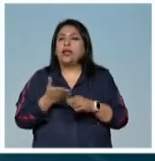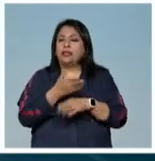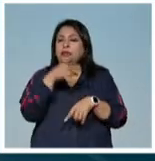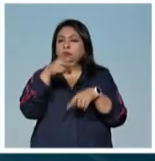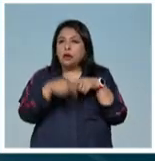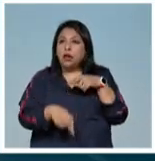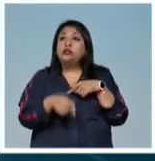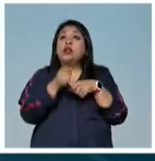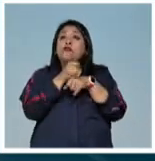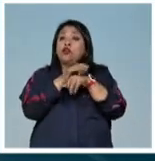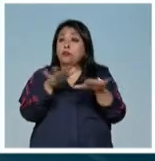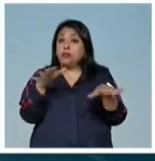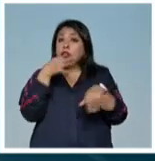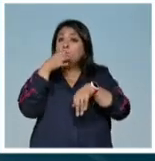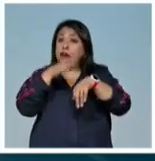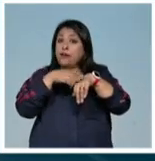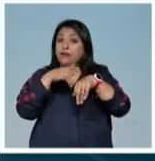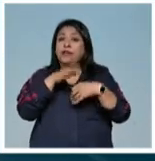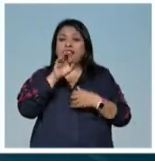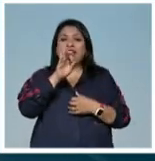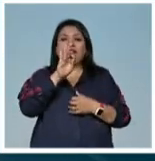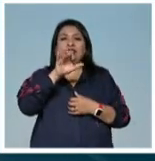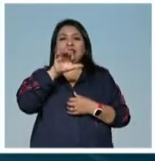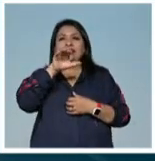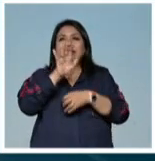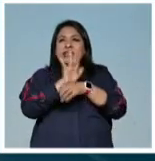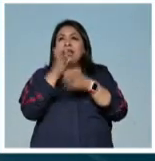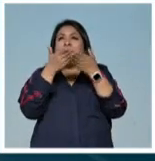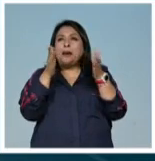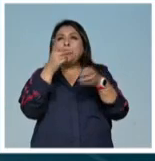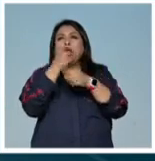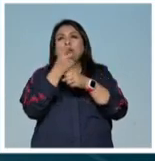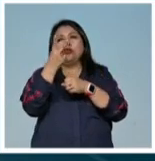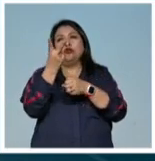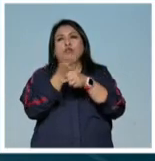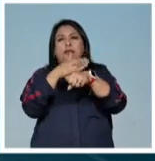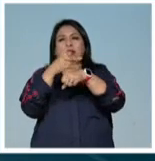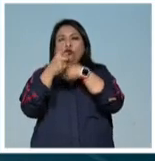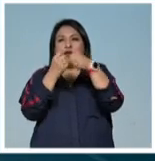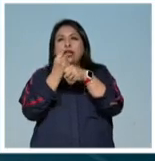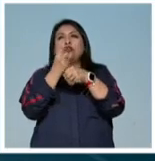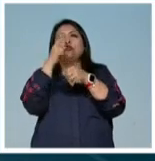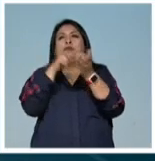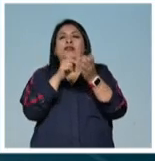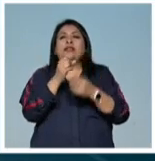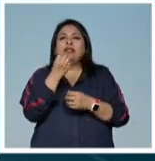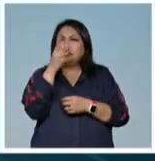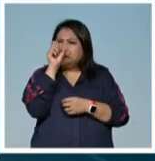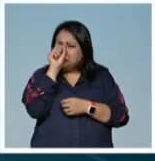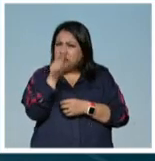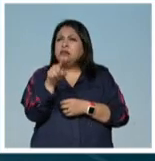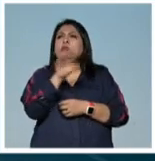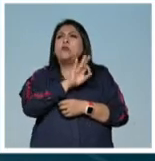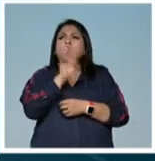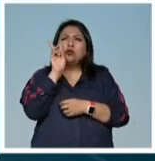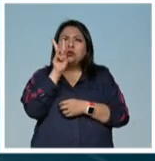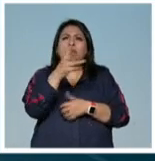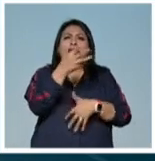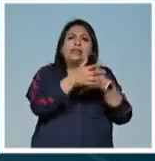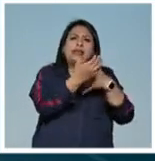Antes de la pausa, les informamos que EFICINE ha abierto la primera de las dos convocatorias anuales 2023, misma que estará disponible